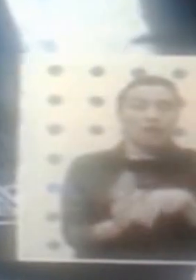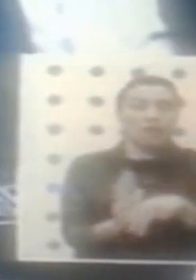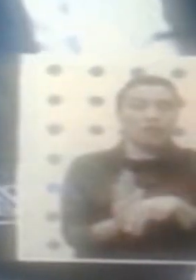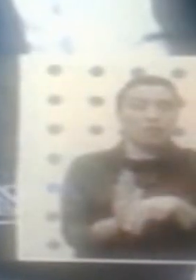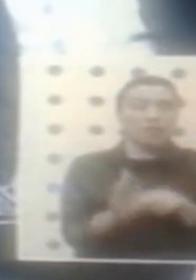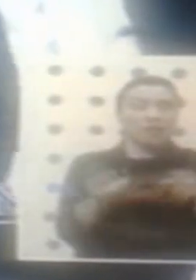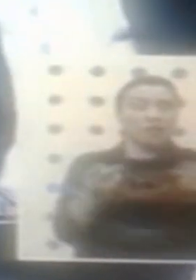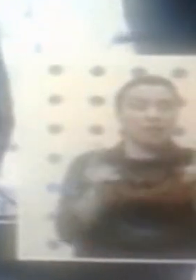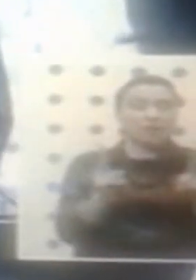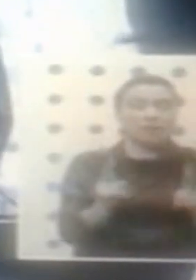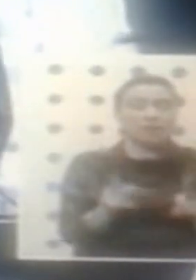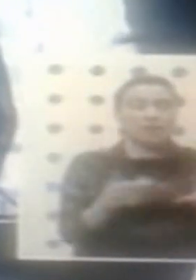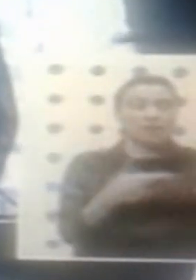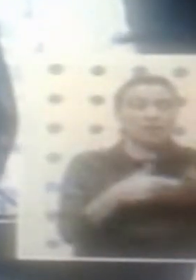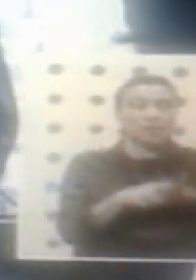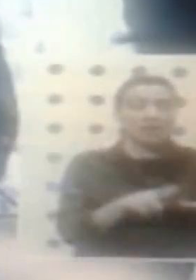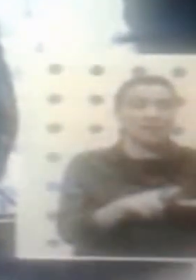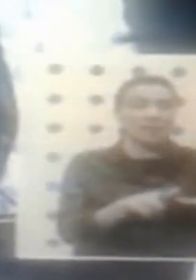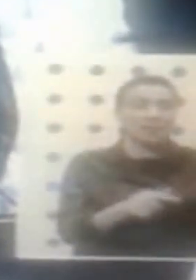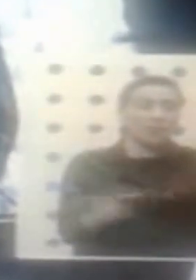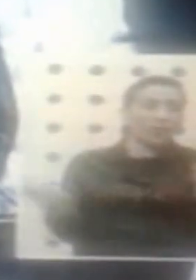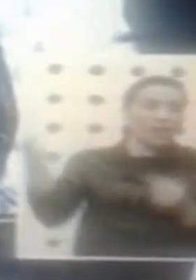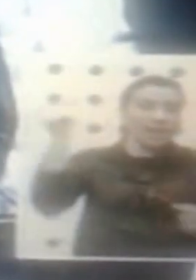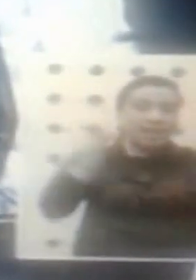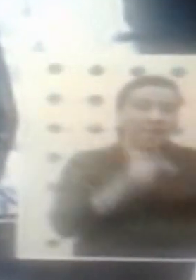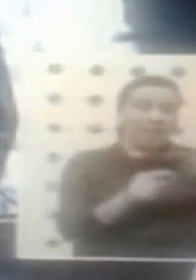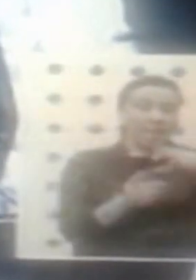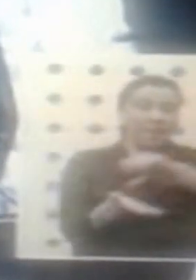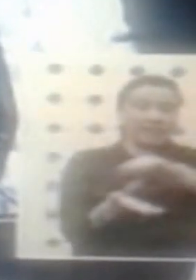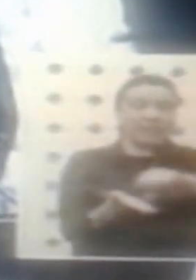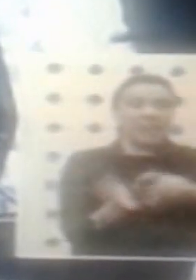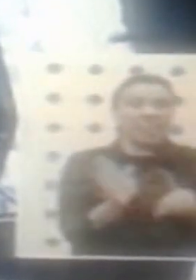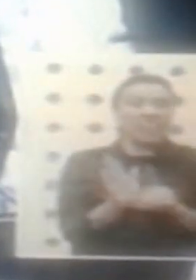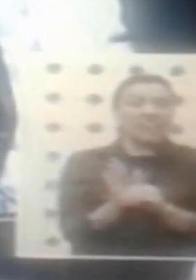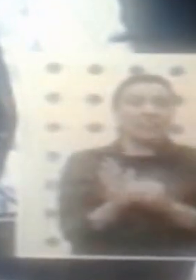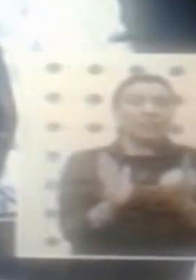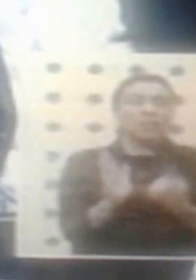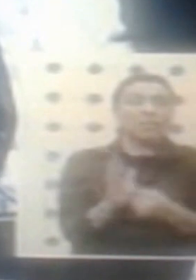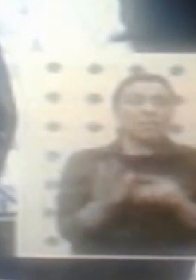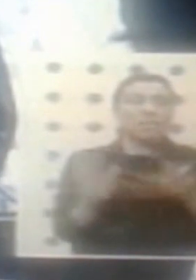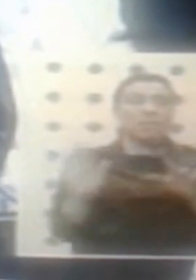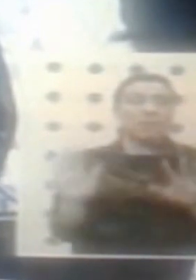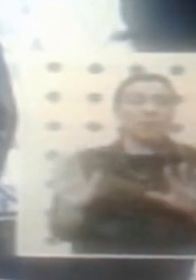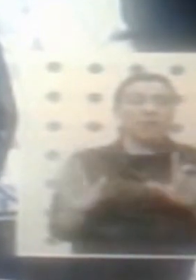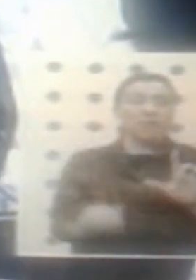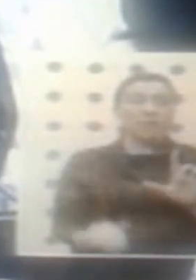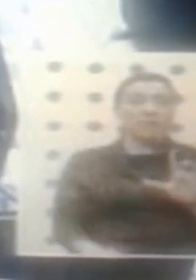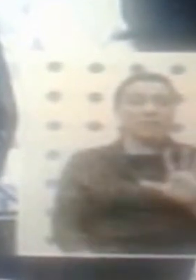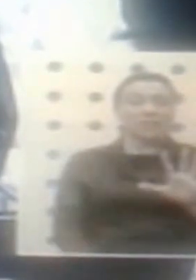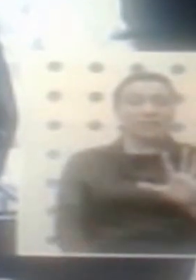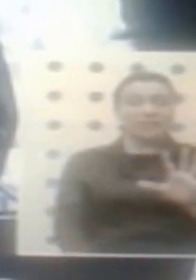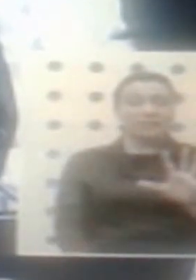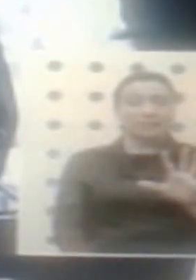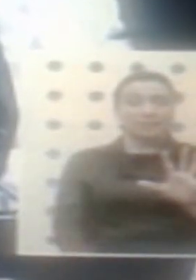las facultades del Departamento de Extranjería es un decreto del año 1975.